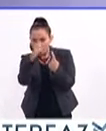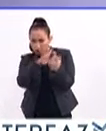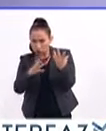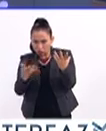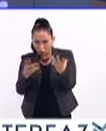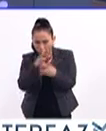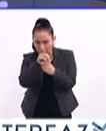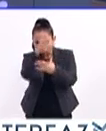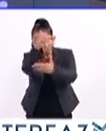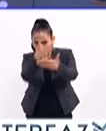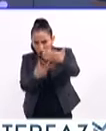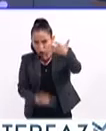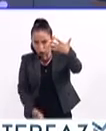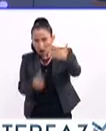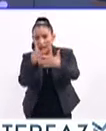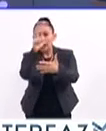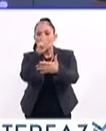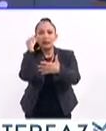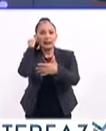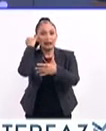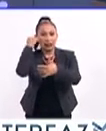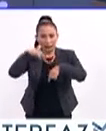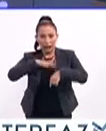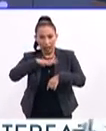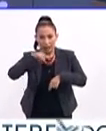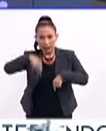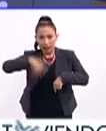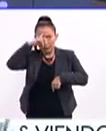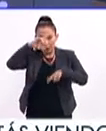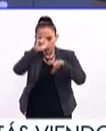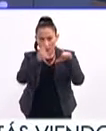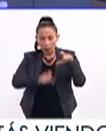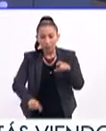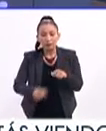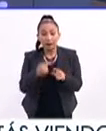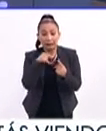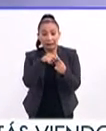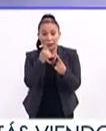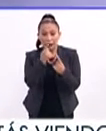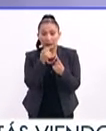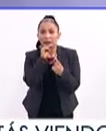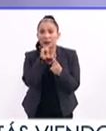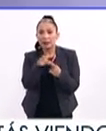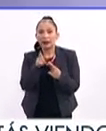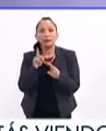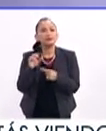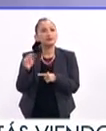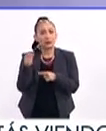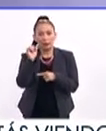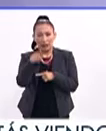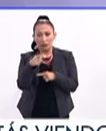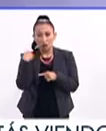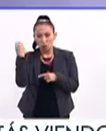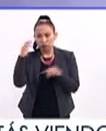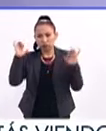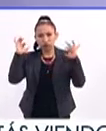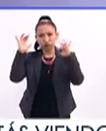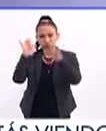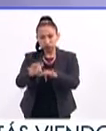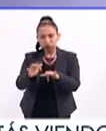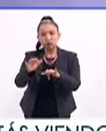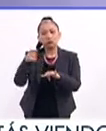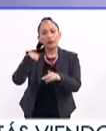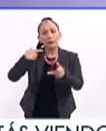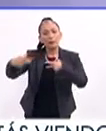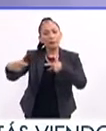68, digamos, lenguas indígenas que tenemos en nuestro país. Entre otras cosas, en ese congreso se van